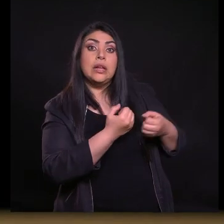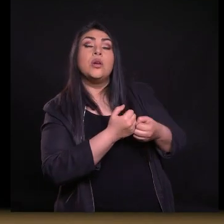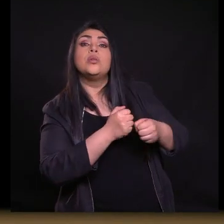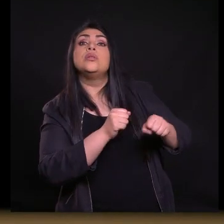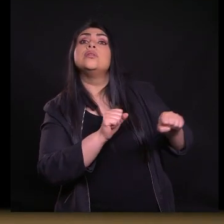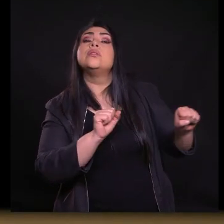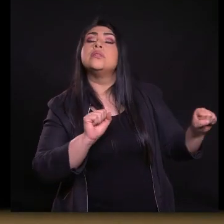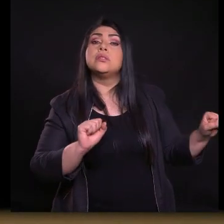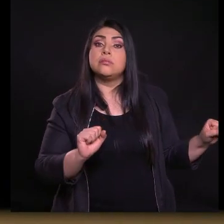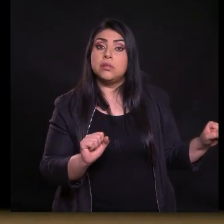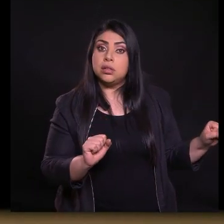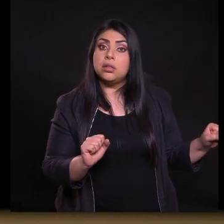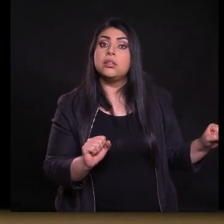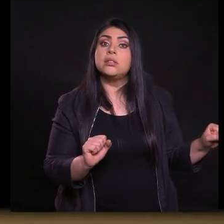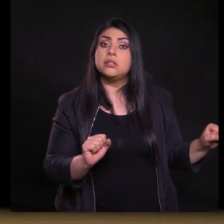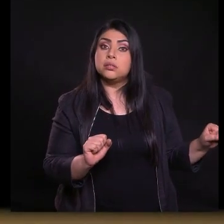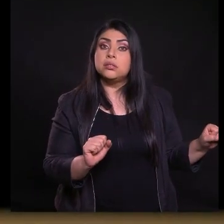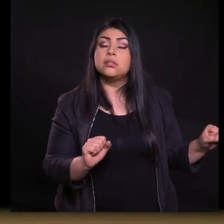discípulos